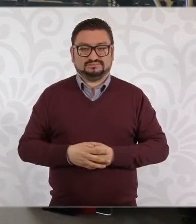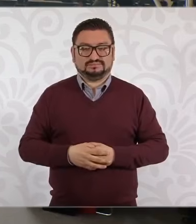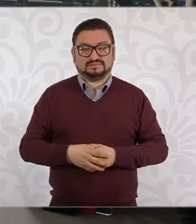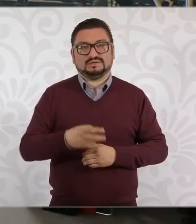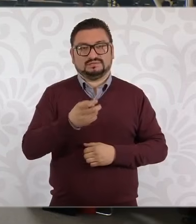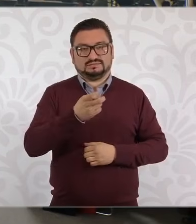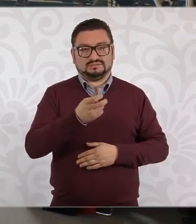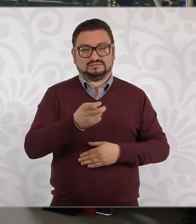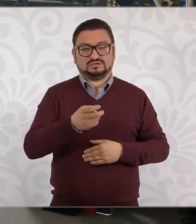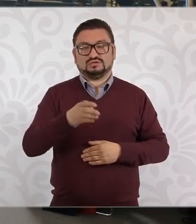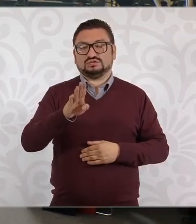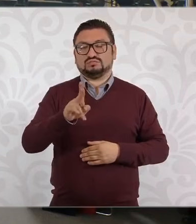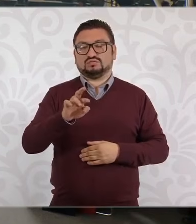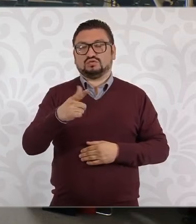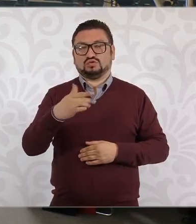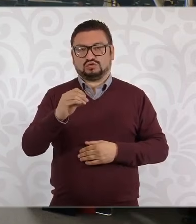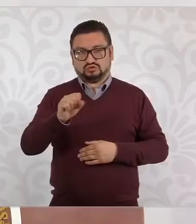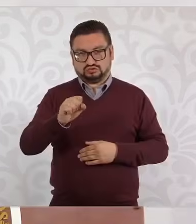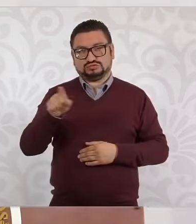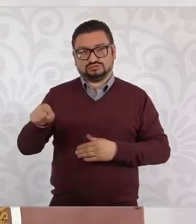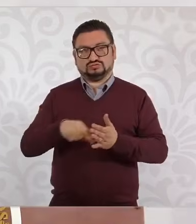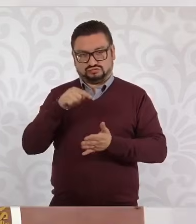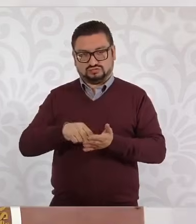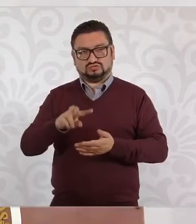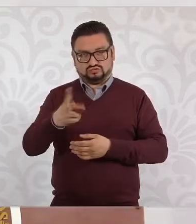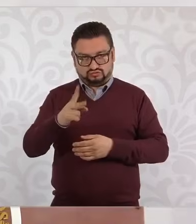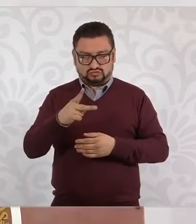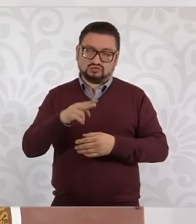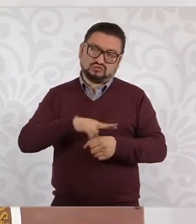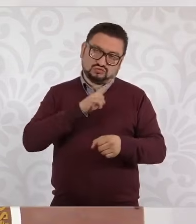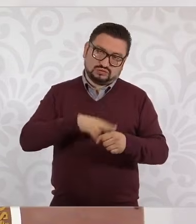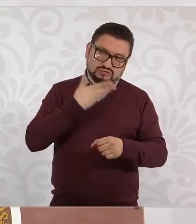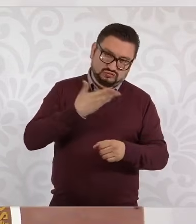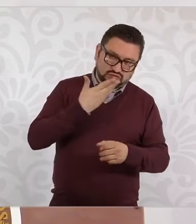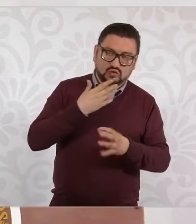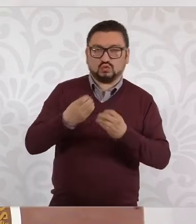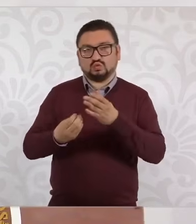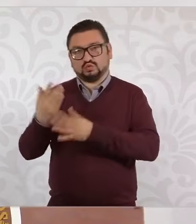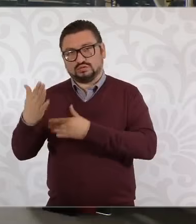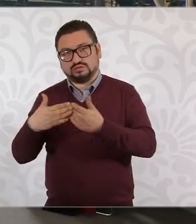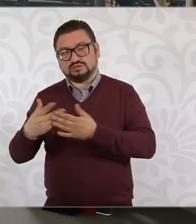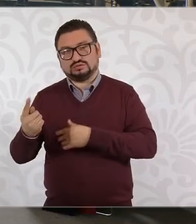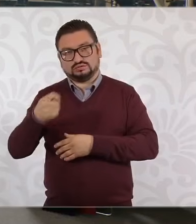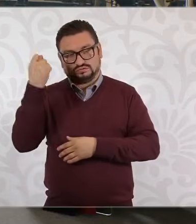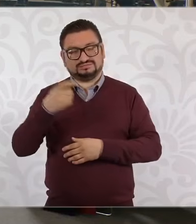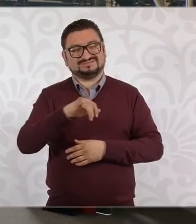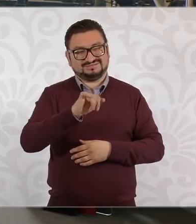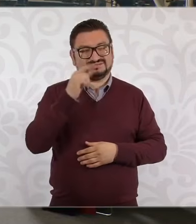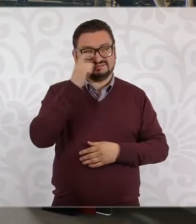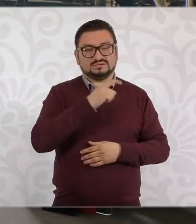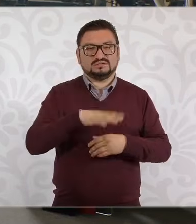Efectivamente, Presidenta. Entonces, Burgos es una opción. Burgos tiene los dos, el convencional y el no convencional. Técnicamente es un reto